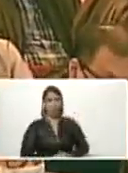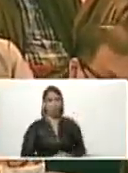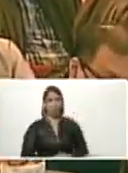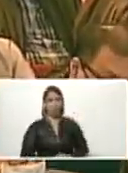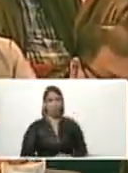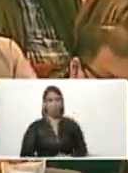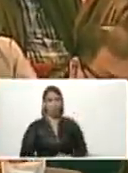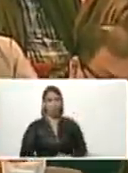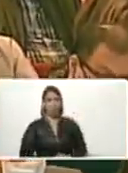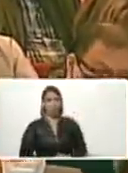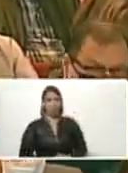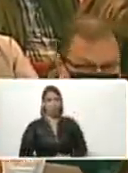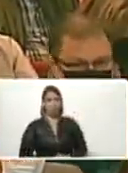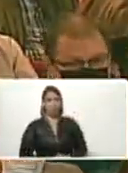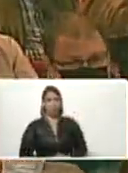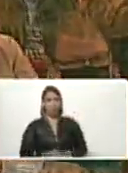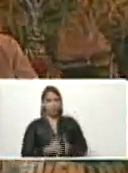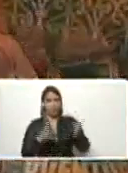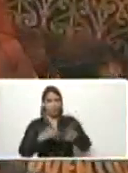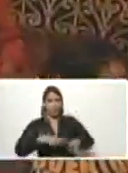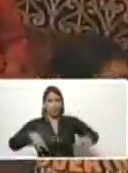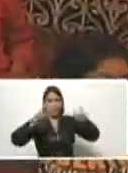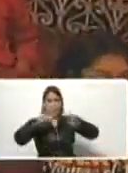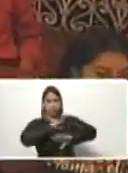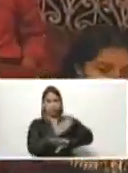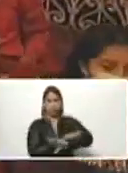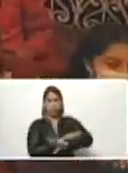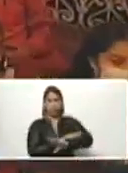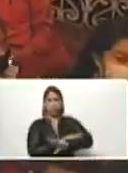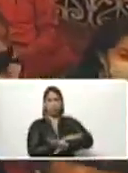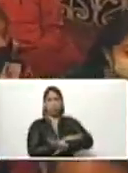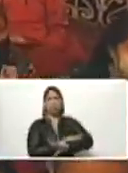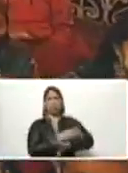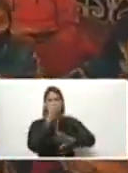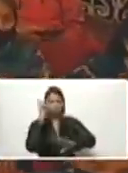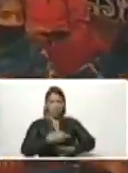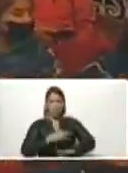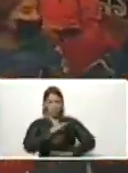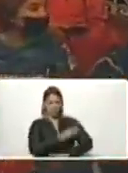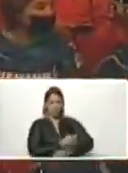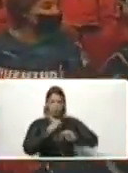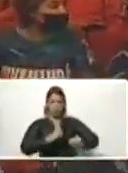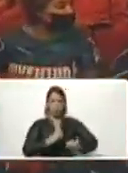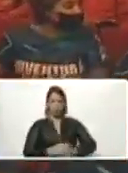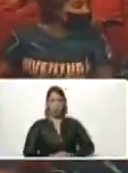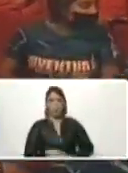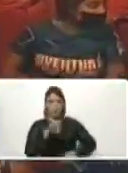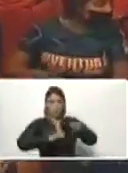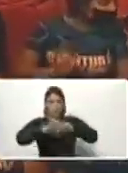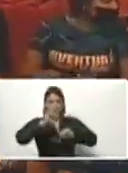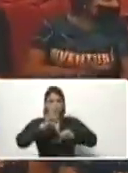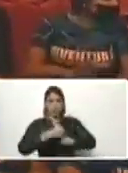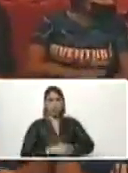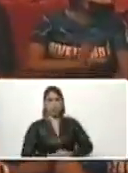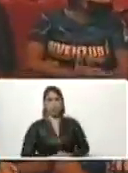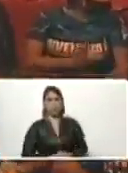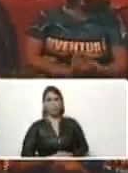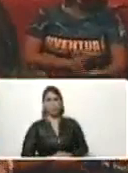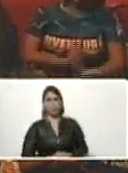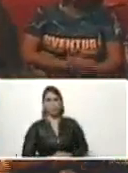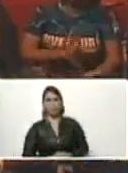Nicolás Maduro Moro, con gran valentía, coraje y determinación. Defendemos